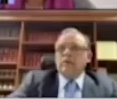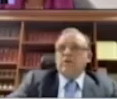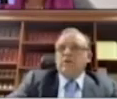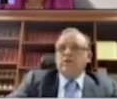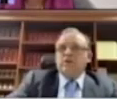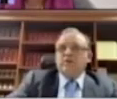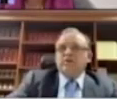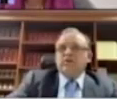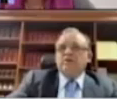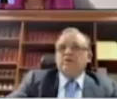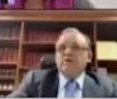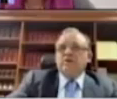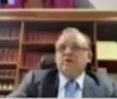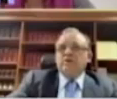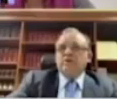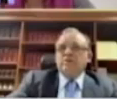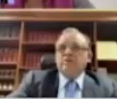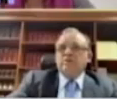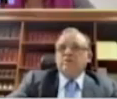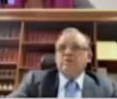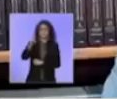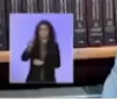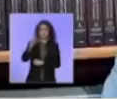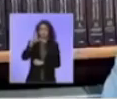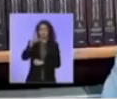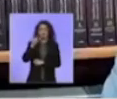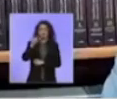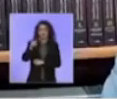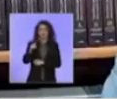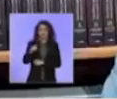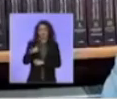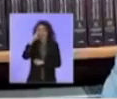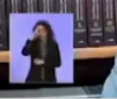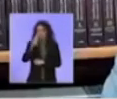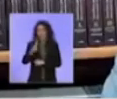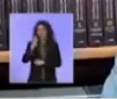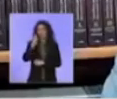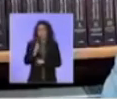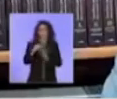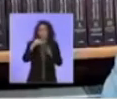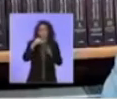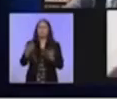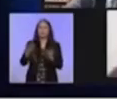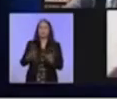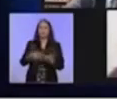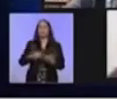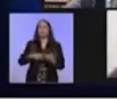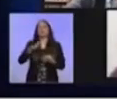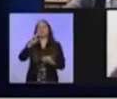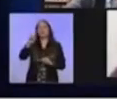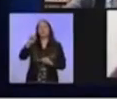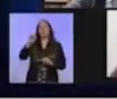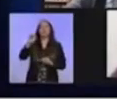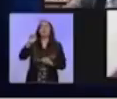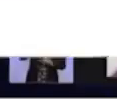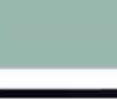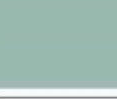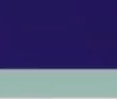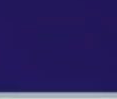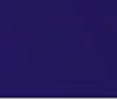manera inmediata todas estas noticias. Y bueno, mis estimados pregoneros, recuerden, la noticia está ahí